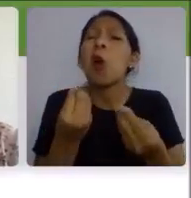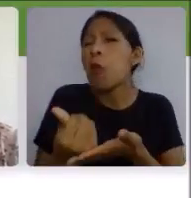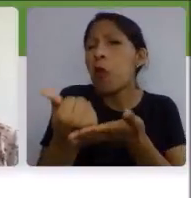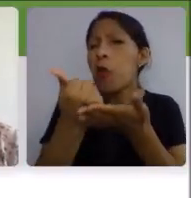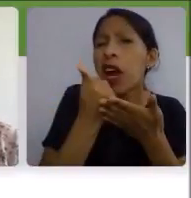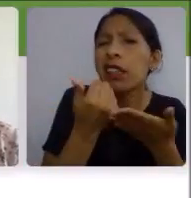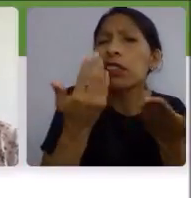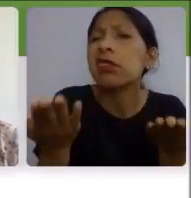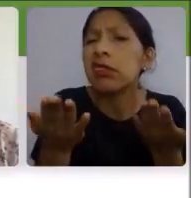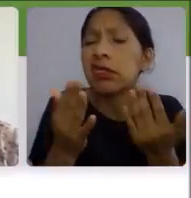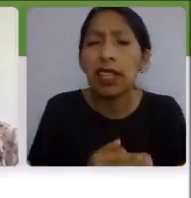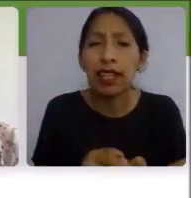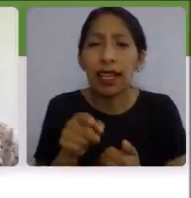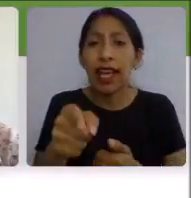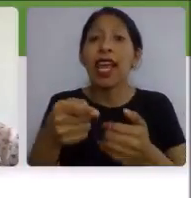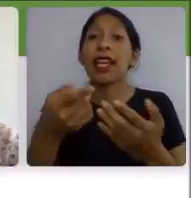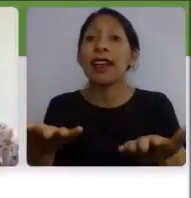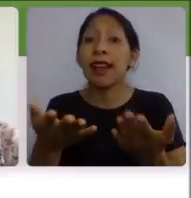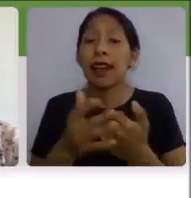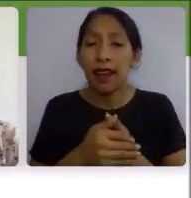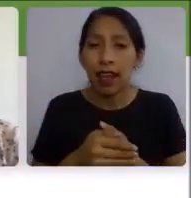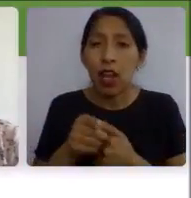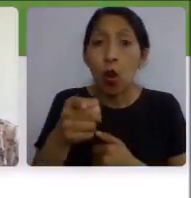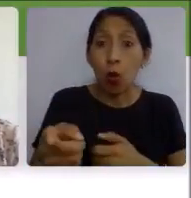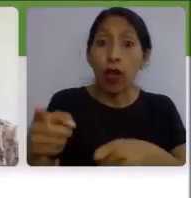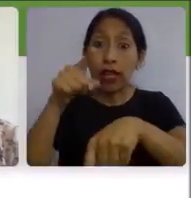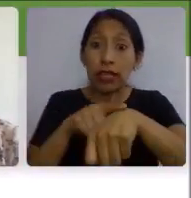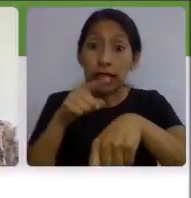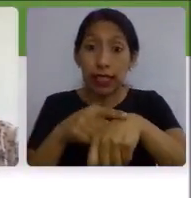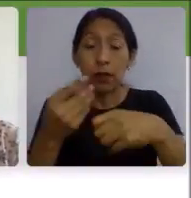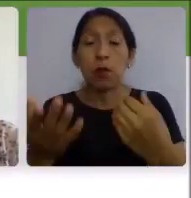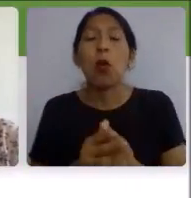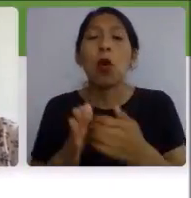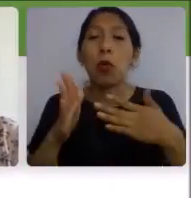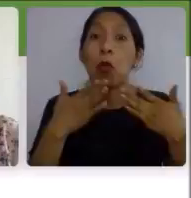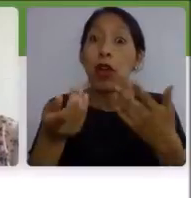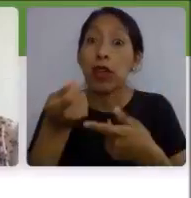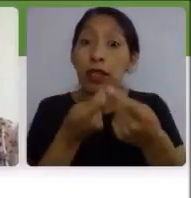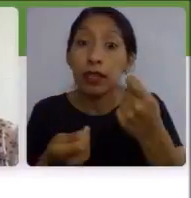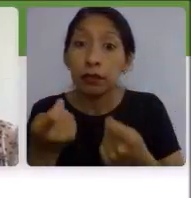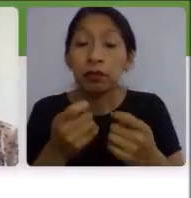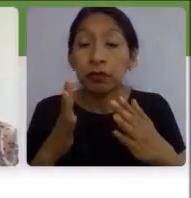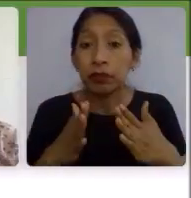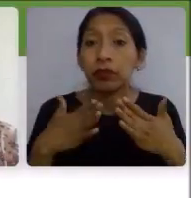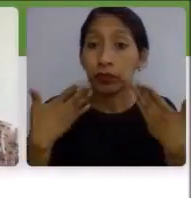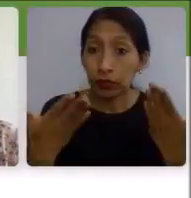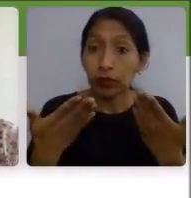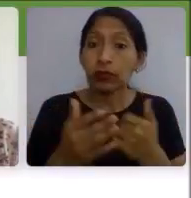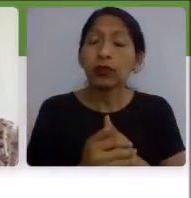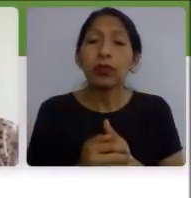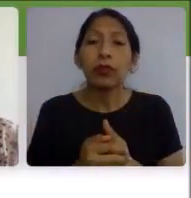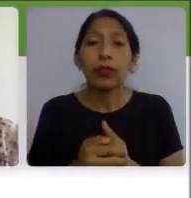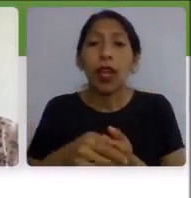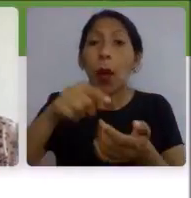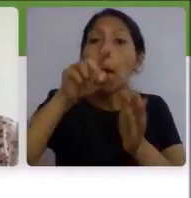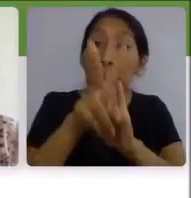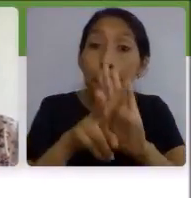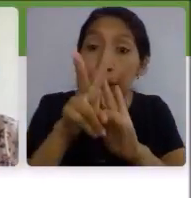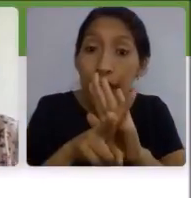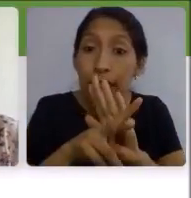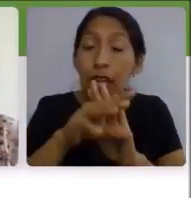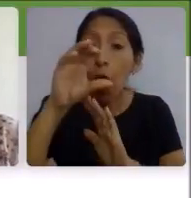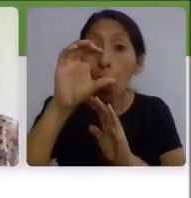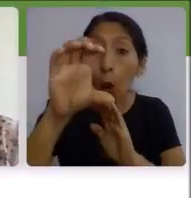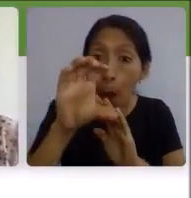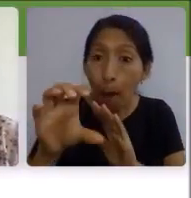Te ayuda que en este kit promocional, al momento que tú puedas querer hacer una negociación, se la envíes directamente donde puede haber videos,